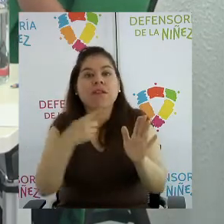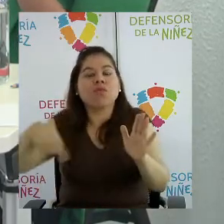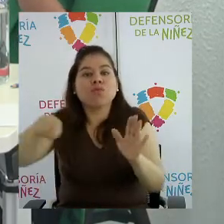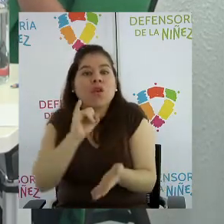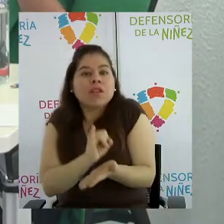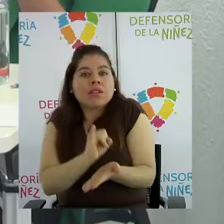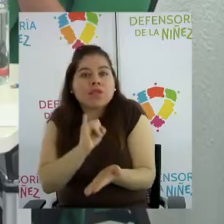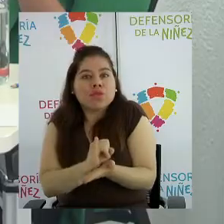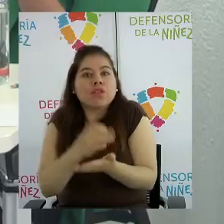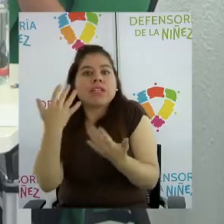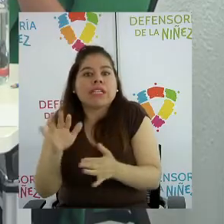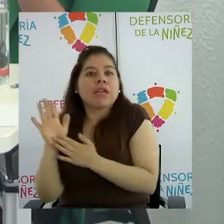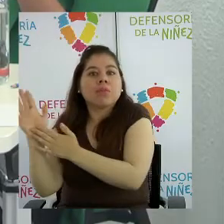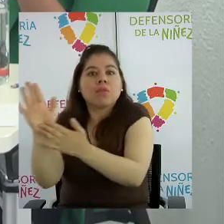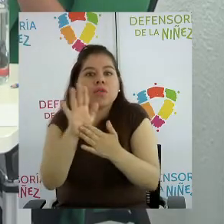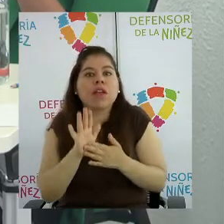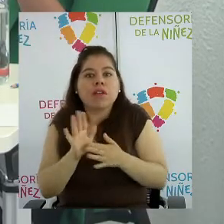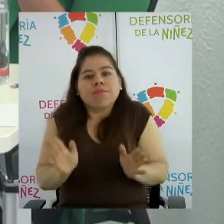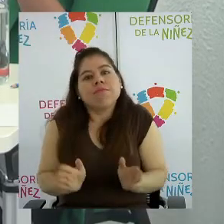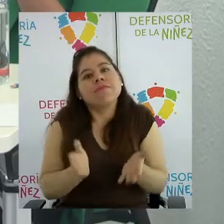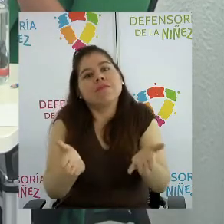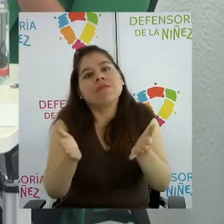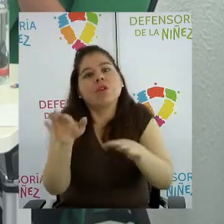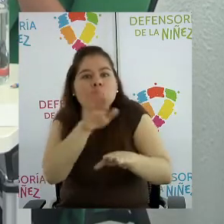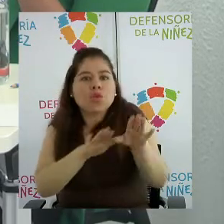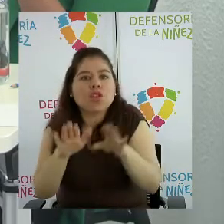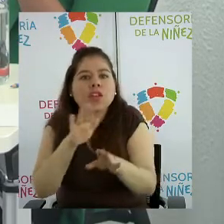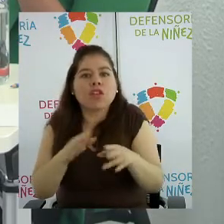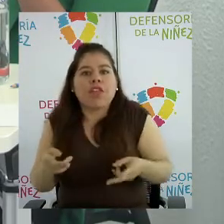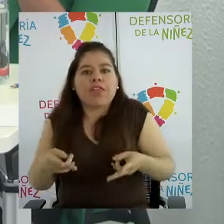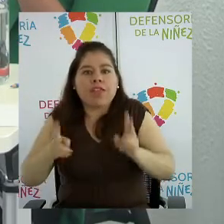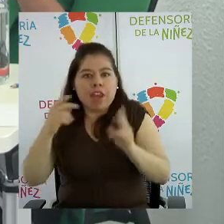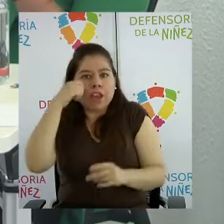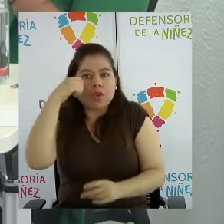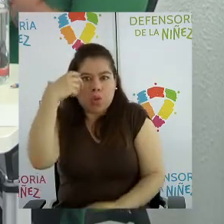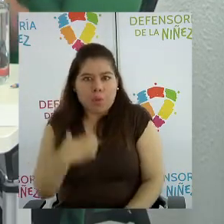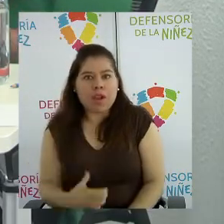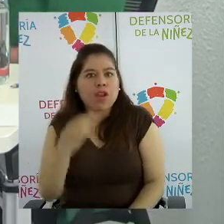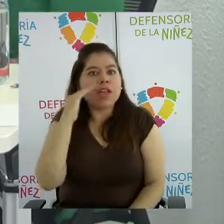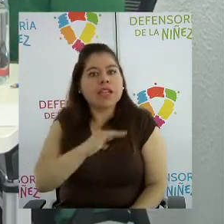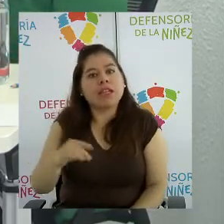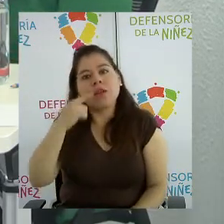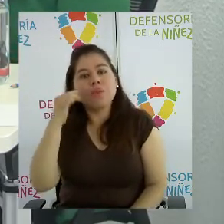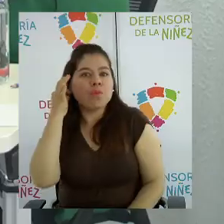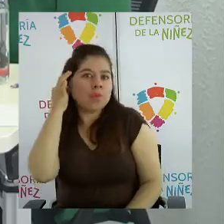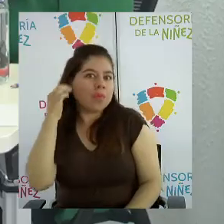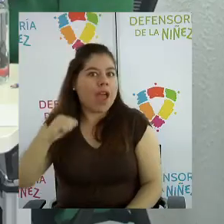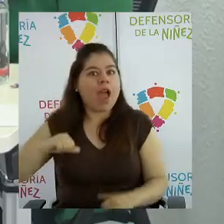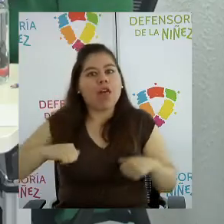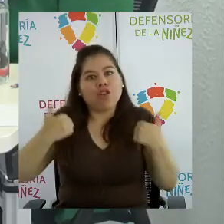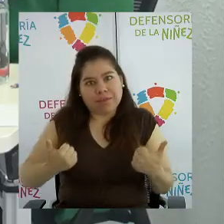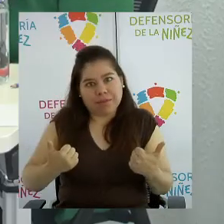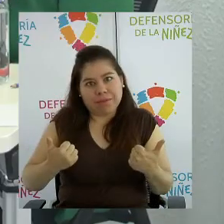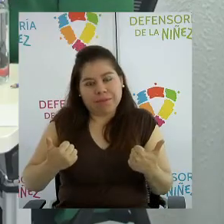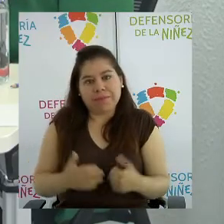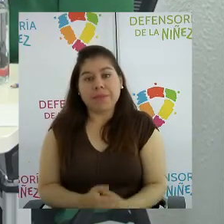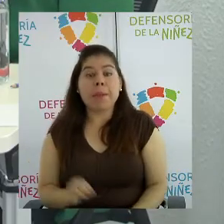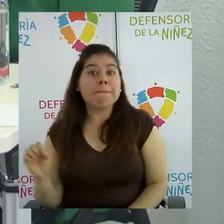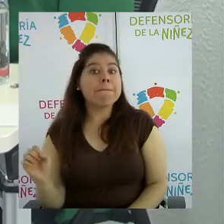en favor de la difusión, promoción y protección de los derechos humanos de niños, niñas y adolescentes. En primer término, me